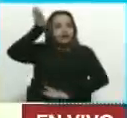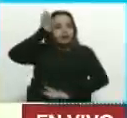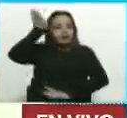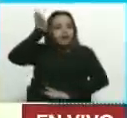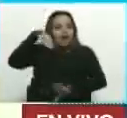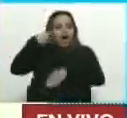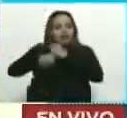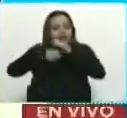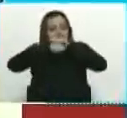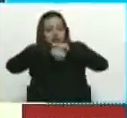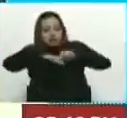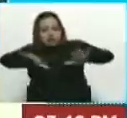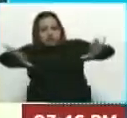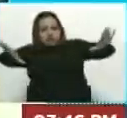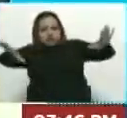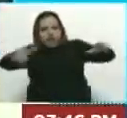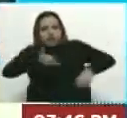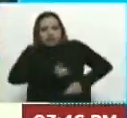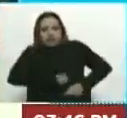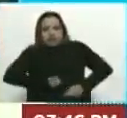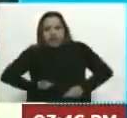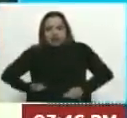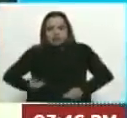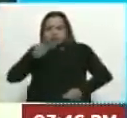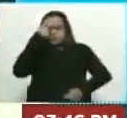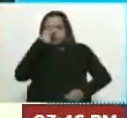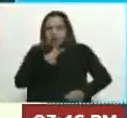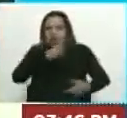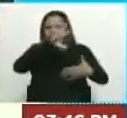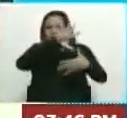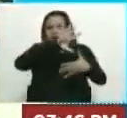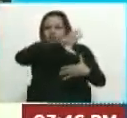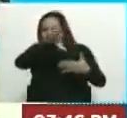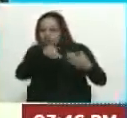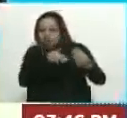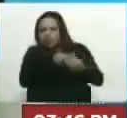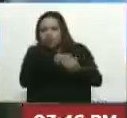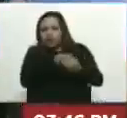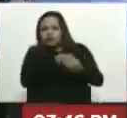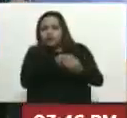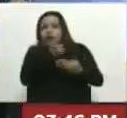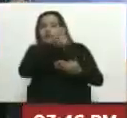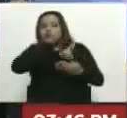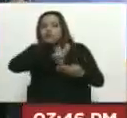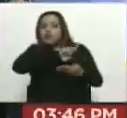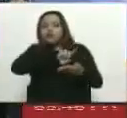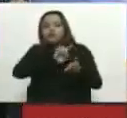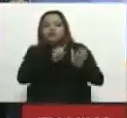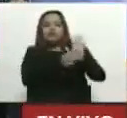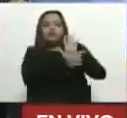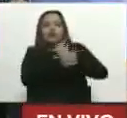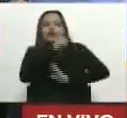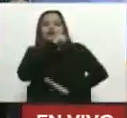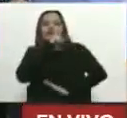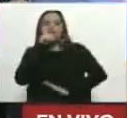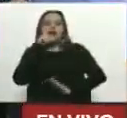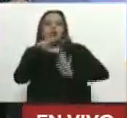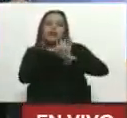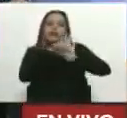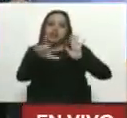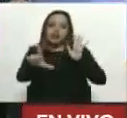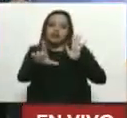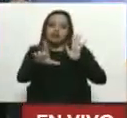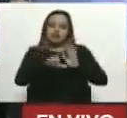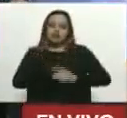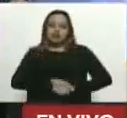a plagar de miseria a la América toda en nombre de la libertad, en nombre de